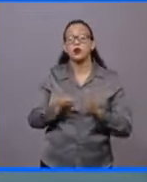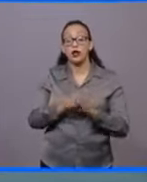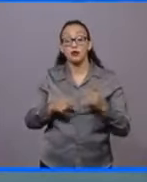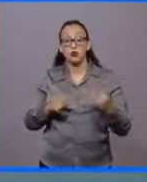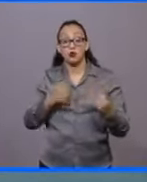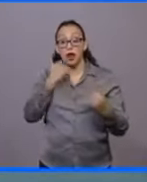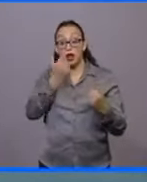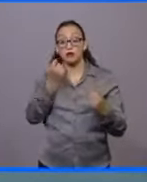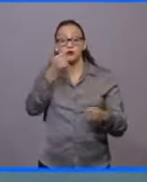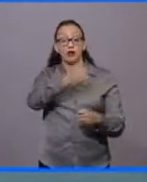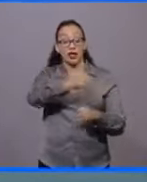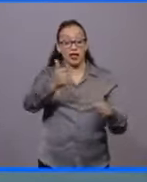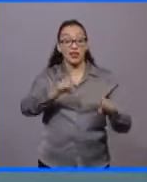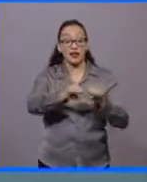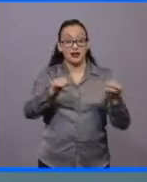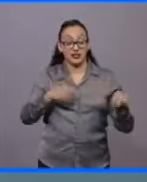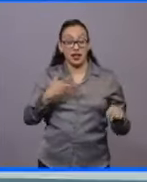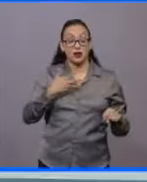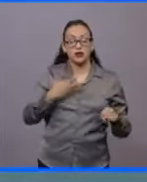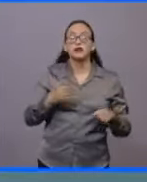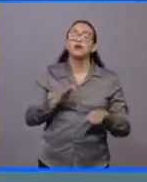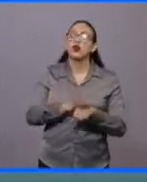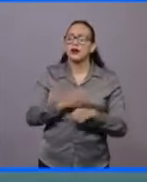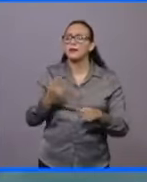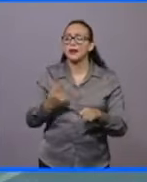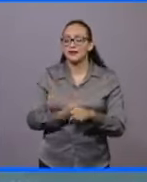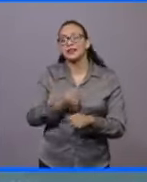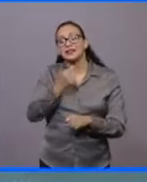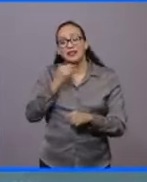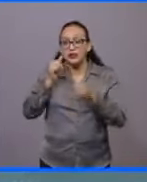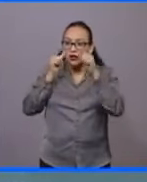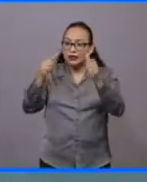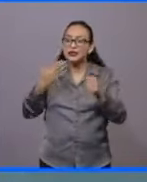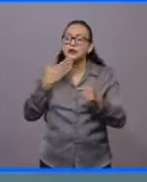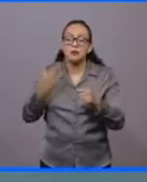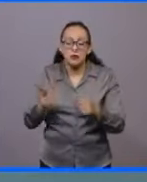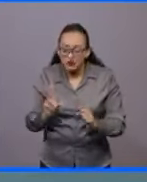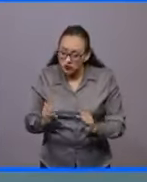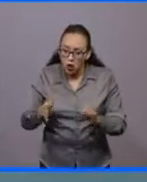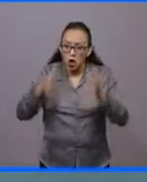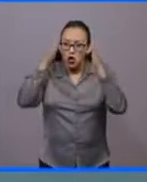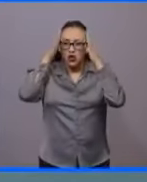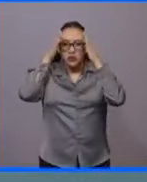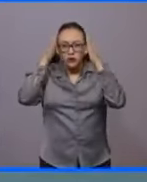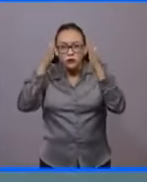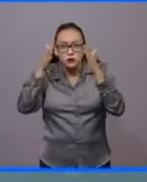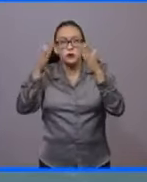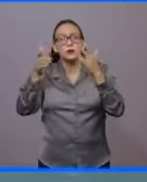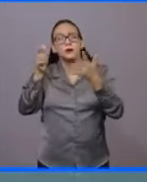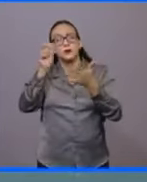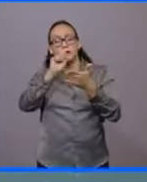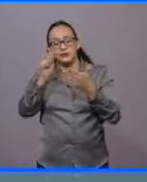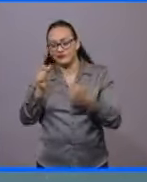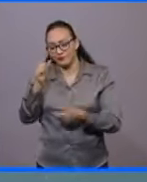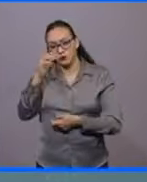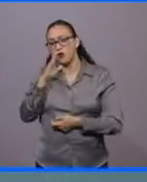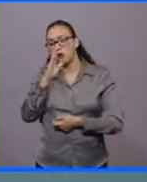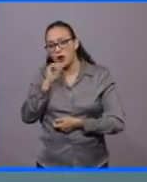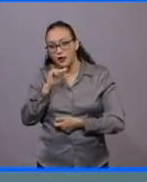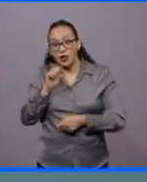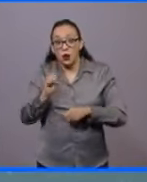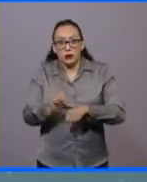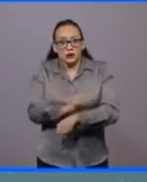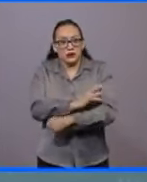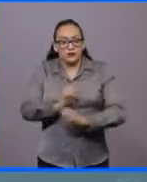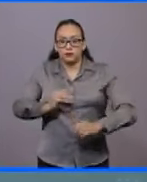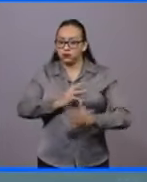por clase, lo que impacta en su atención, funciones ejecutivas y el control de sus impulsos. La Organización Mundial